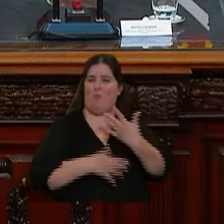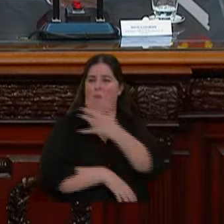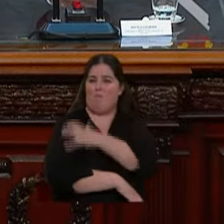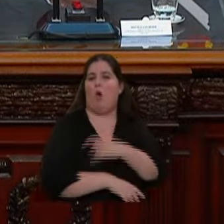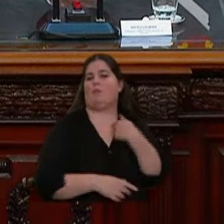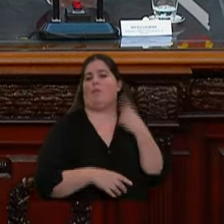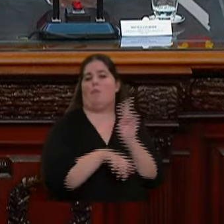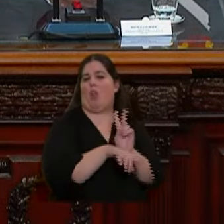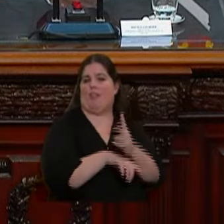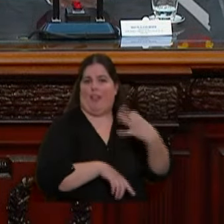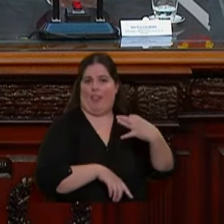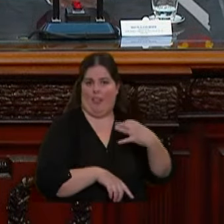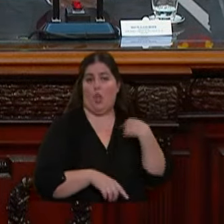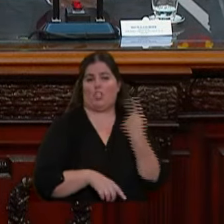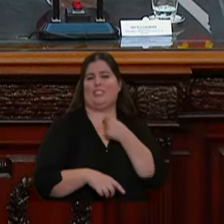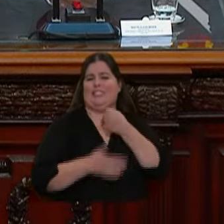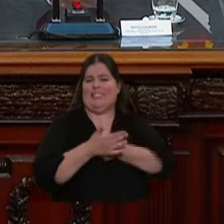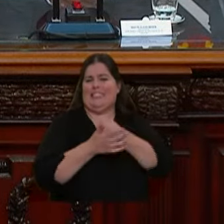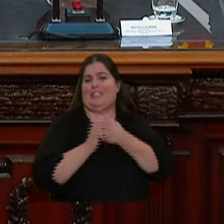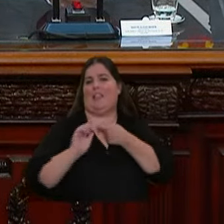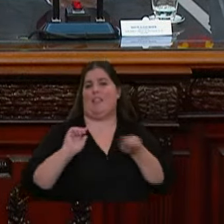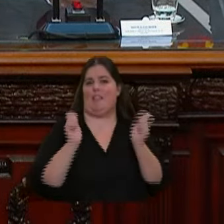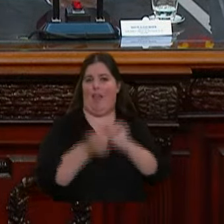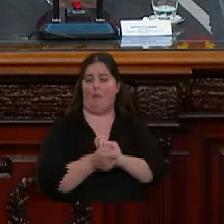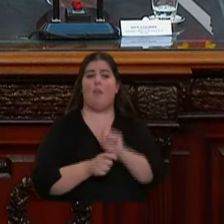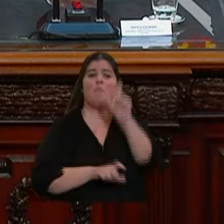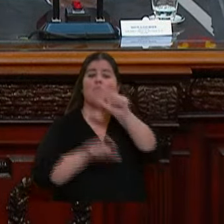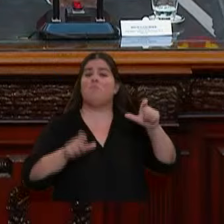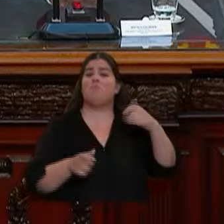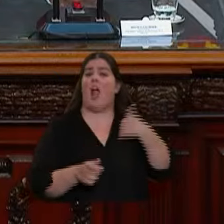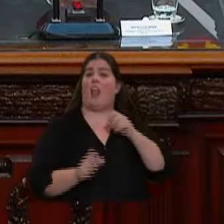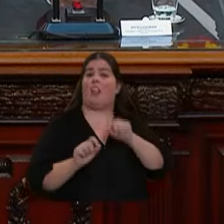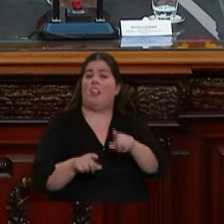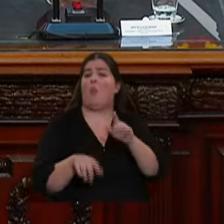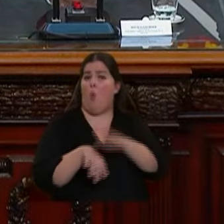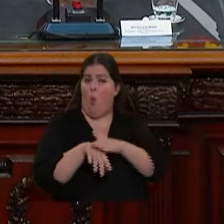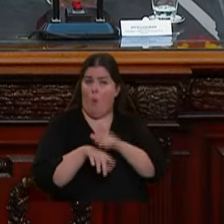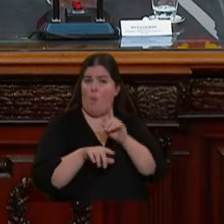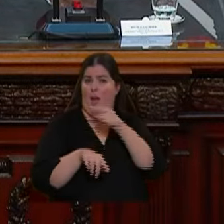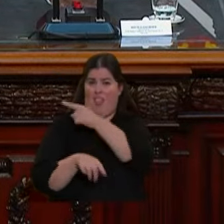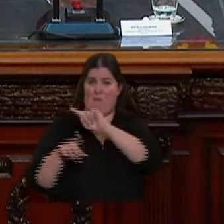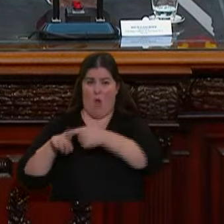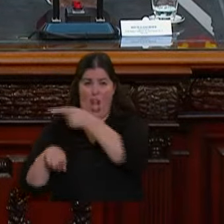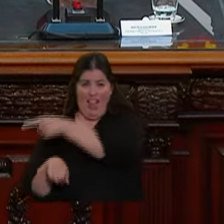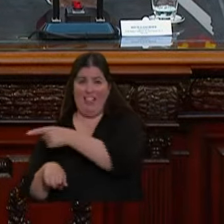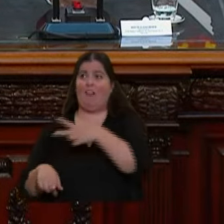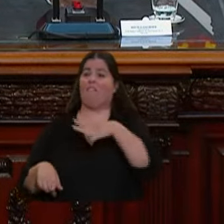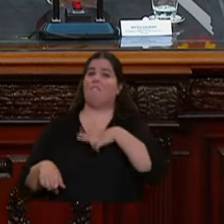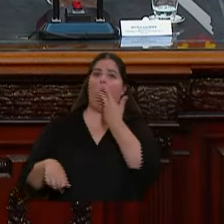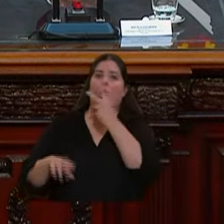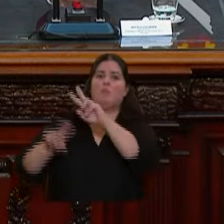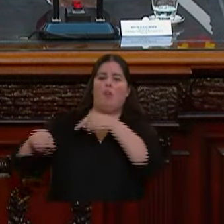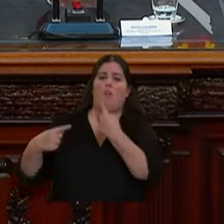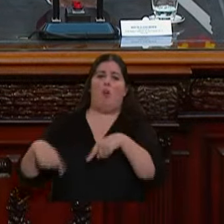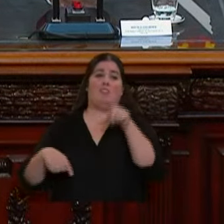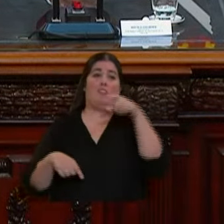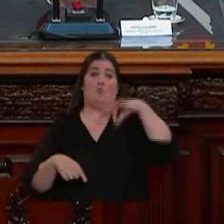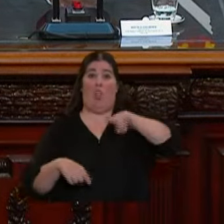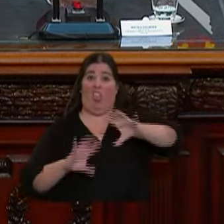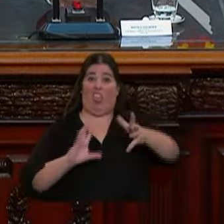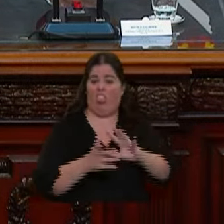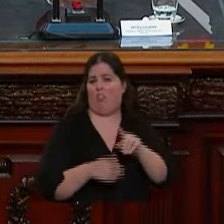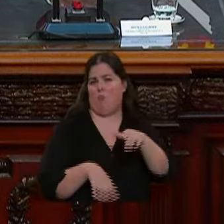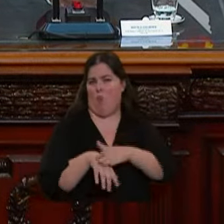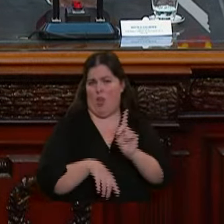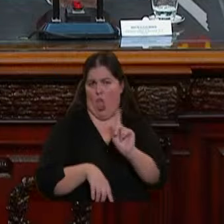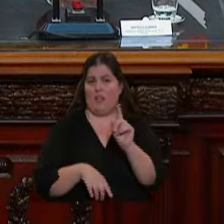cambiar. Ningún argentino tiene la culpa de que la inoperancia y avaricia de los políticos hayan destruido sus ingresos, y